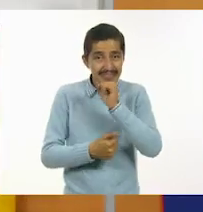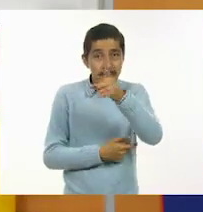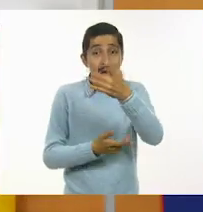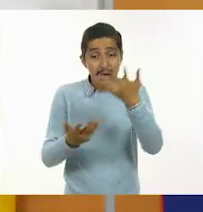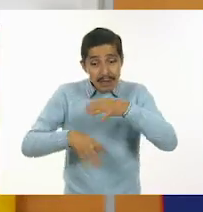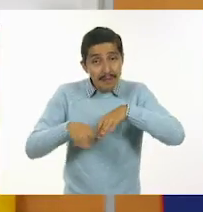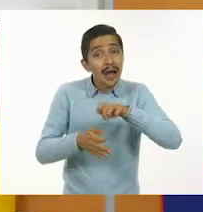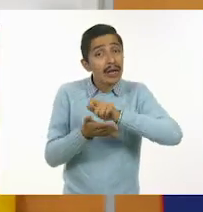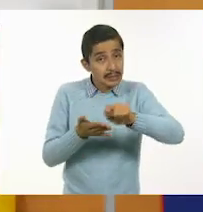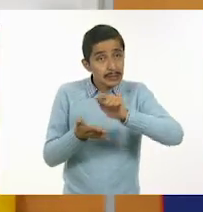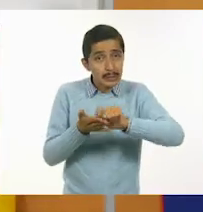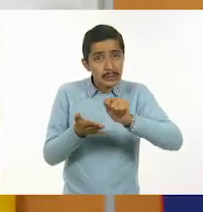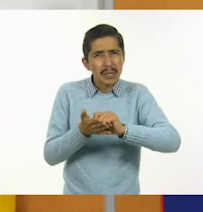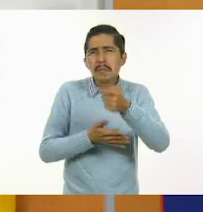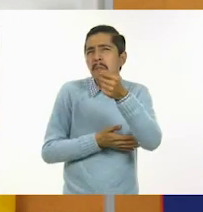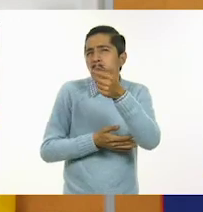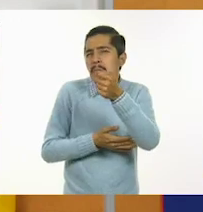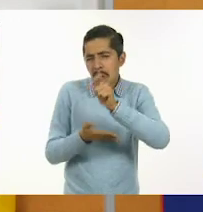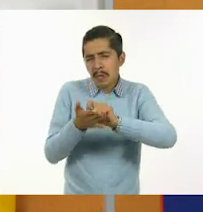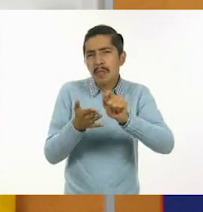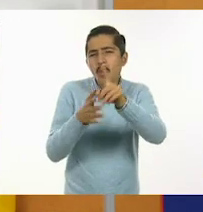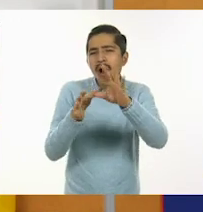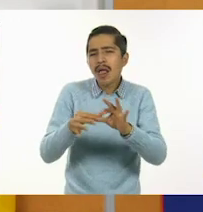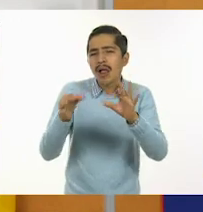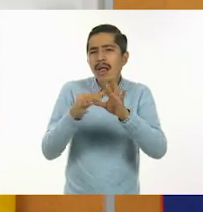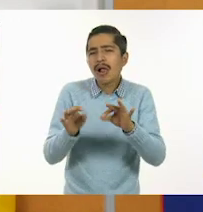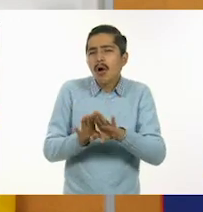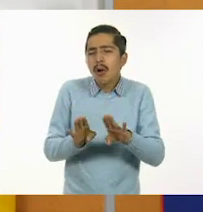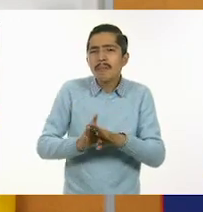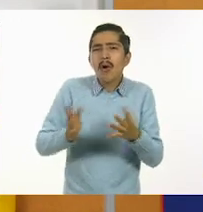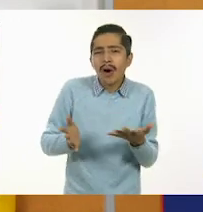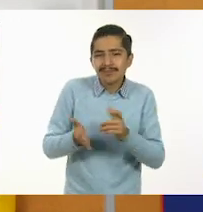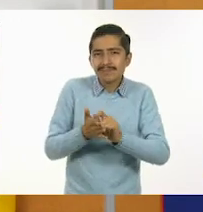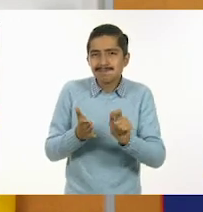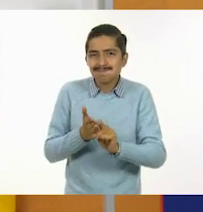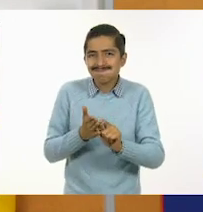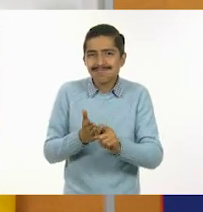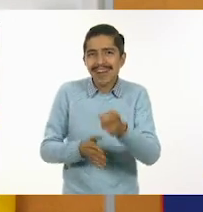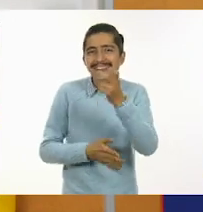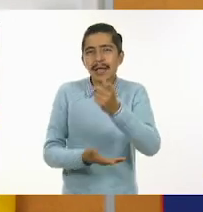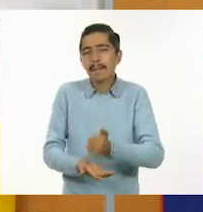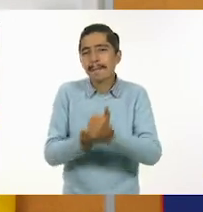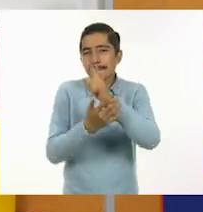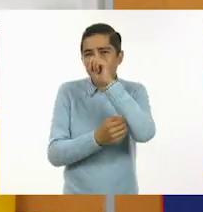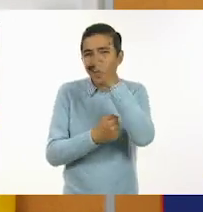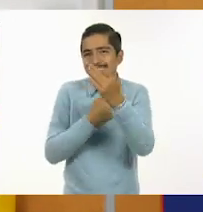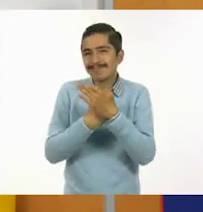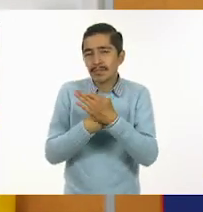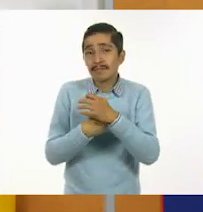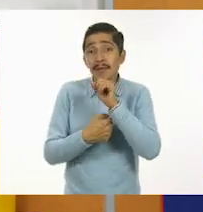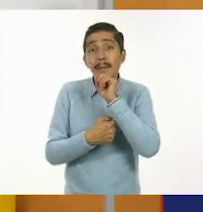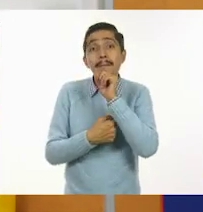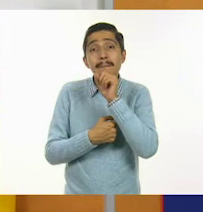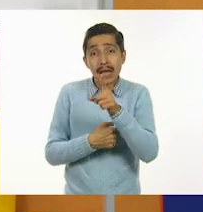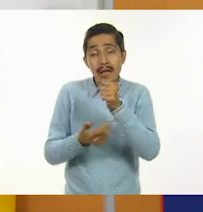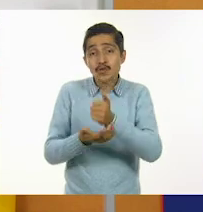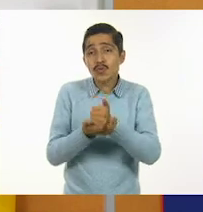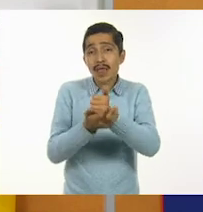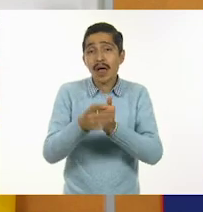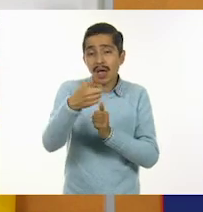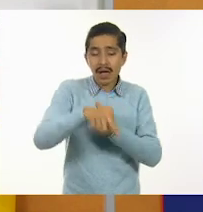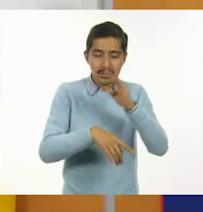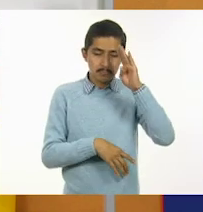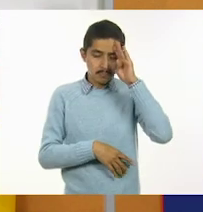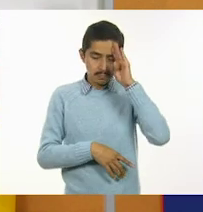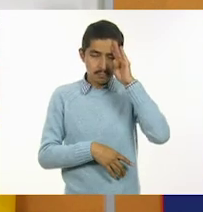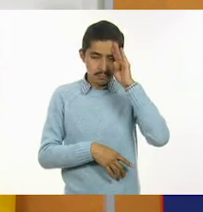a trabajar un poquito nada más. Explíquenos cómo fue y eso nos va a ayudar y les va a ayudar sobre todo a ustedes a hacer